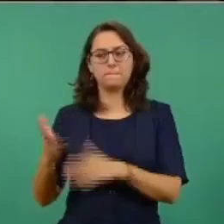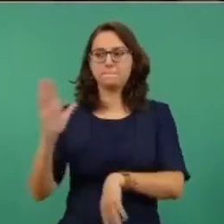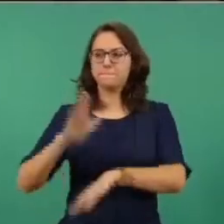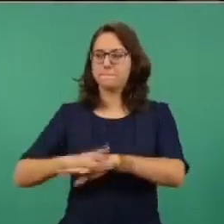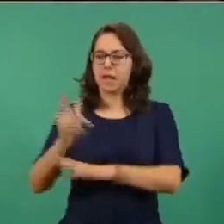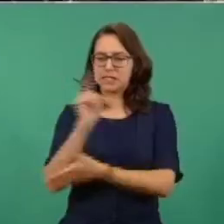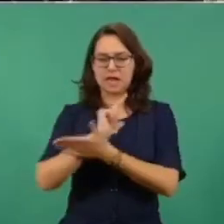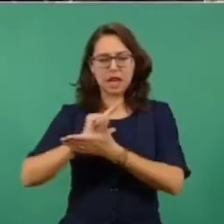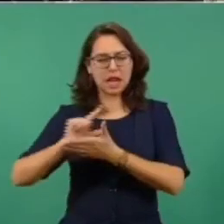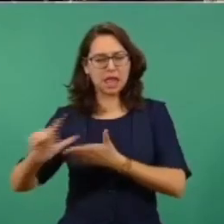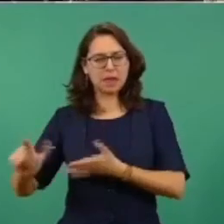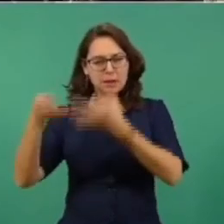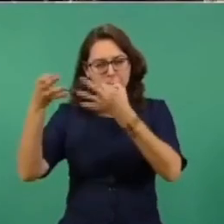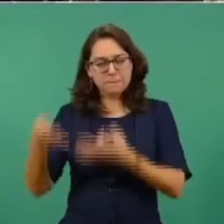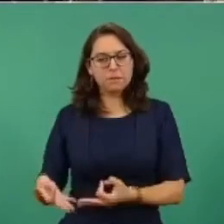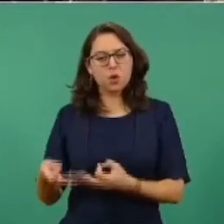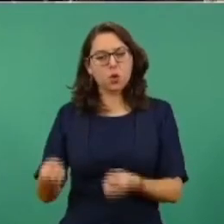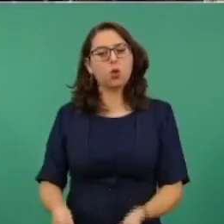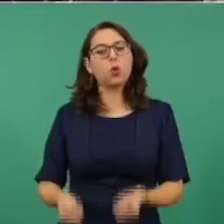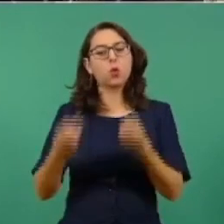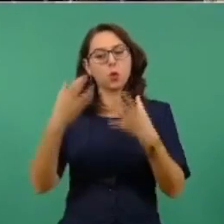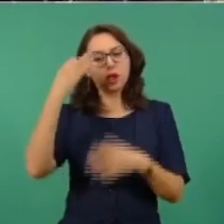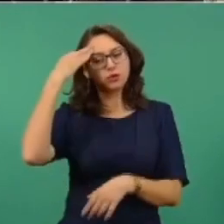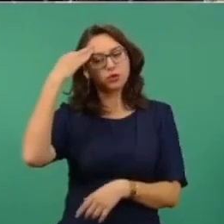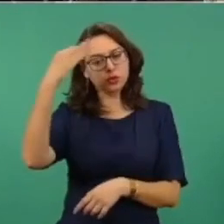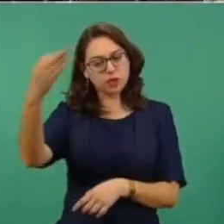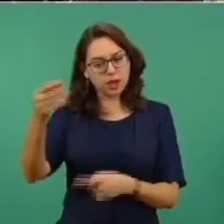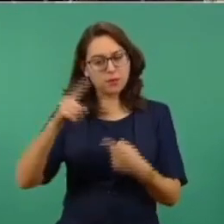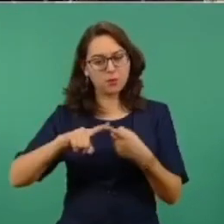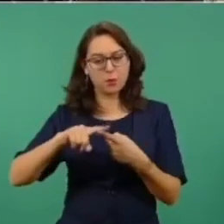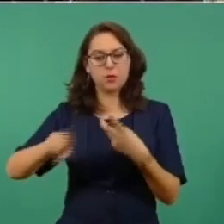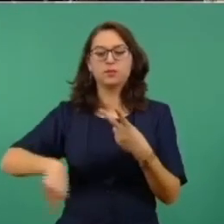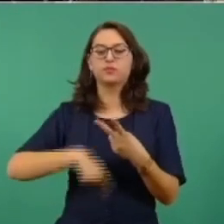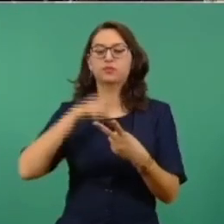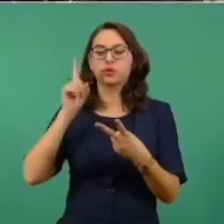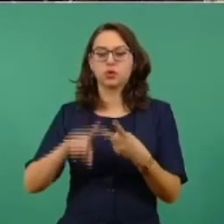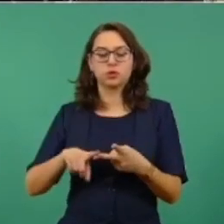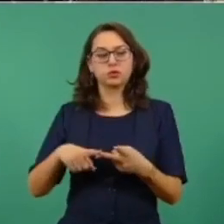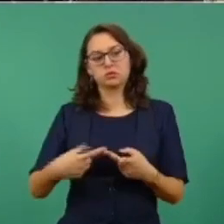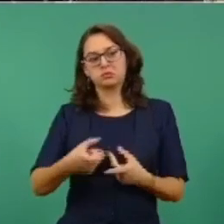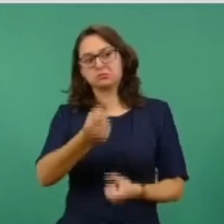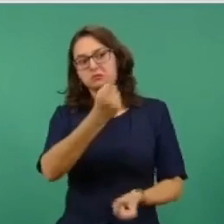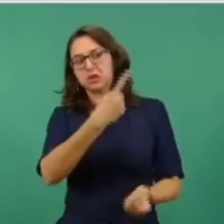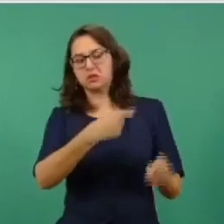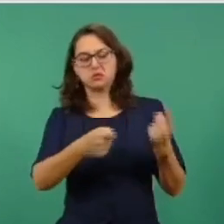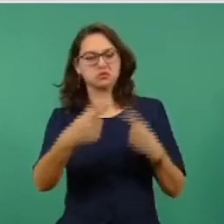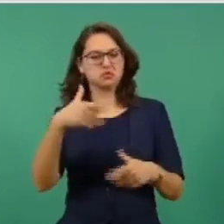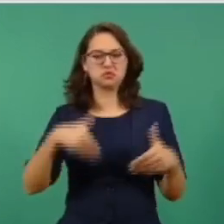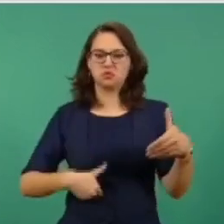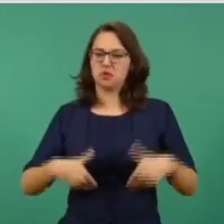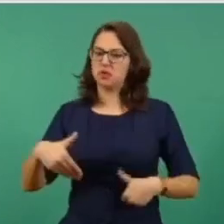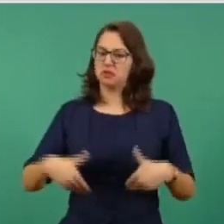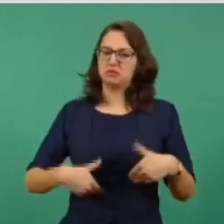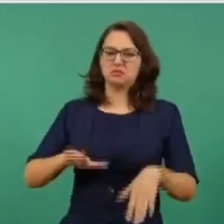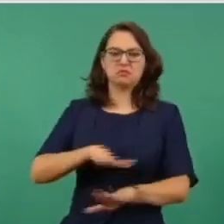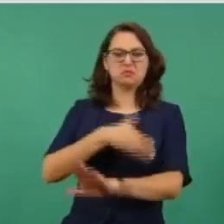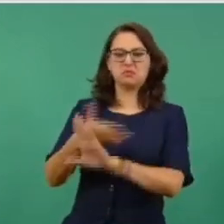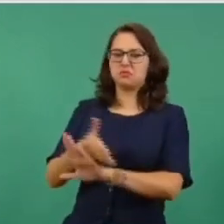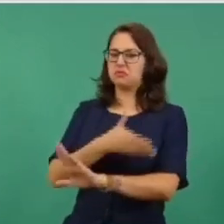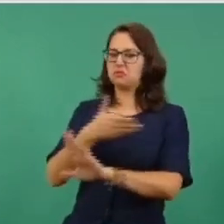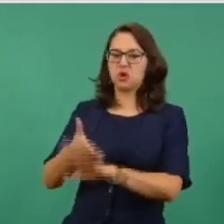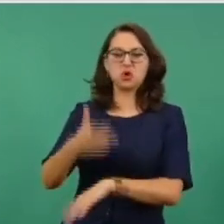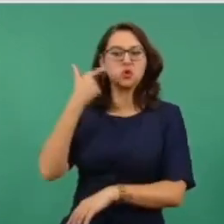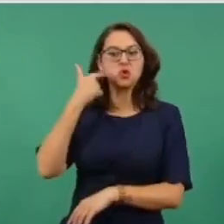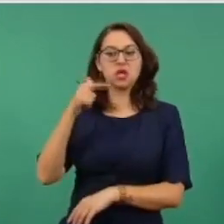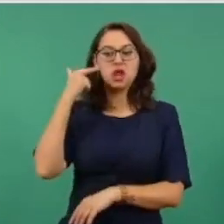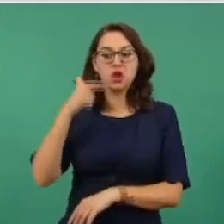qué tiempo. ¿Qué sería lo que le contestaría también a los detractores de su gobierno en atención a que esta reforma lo